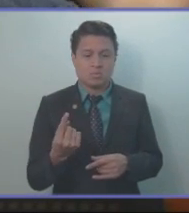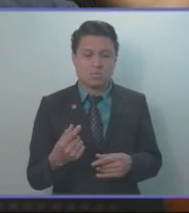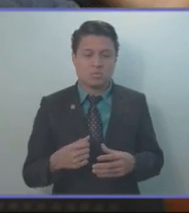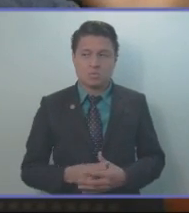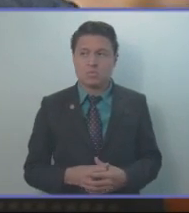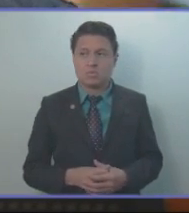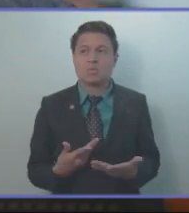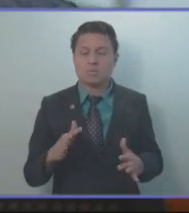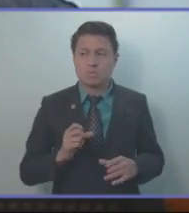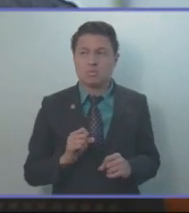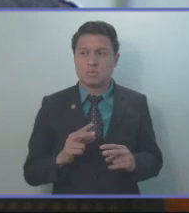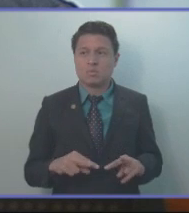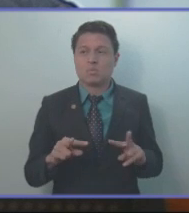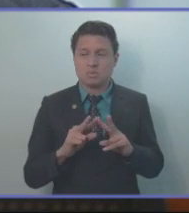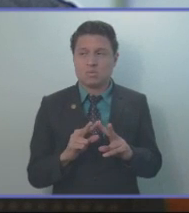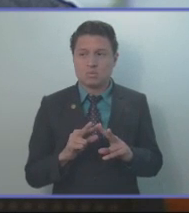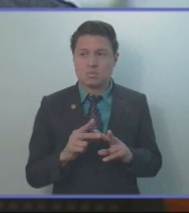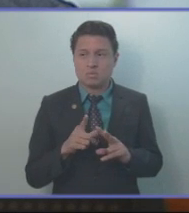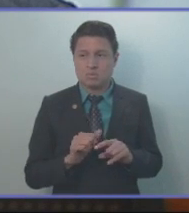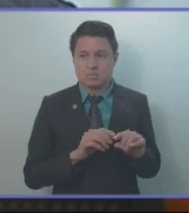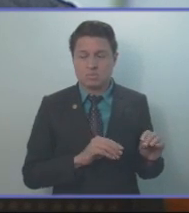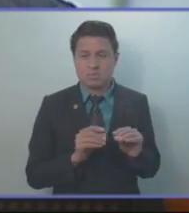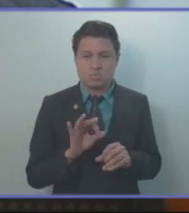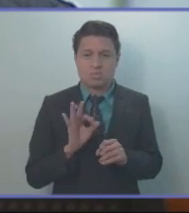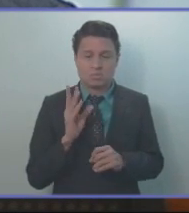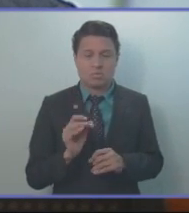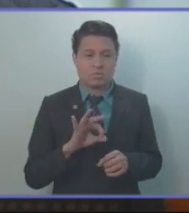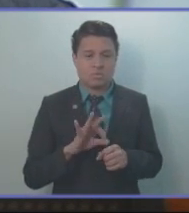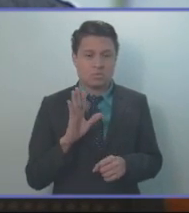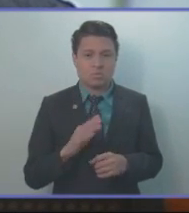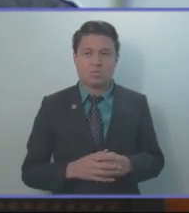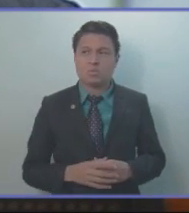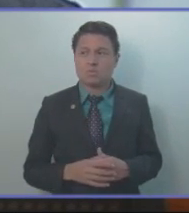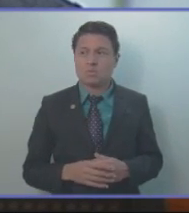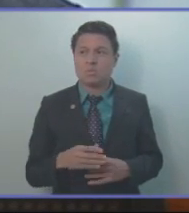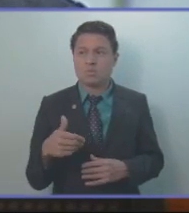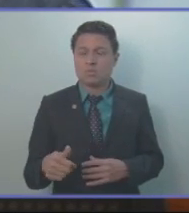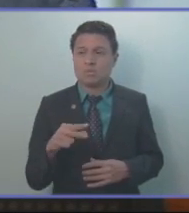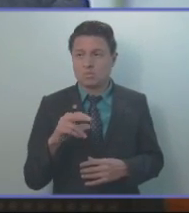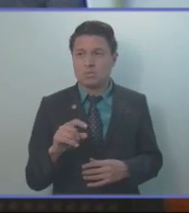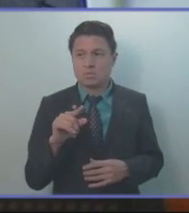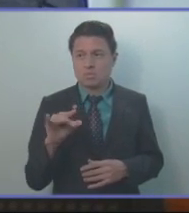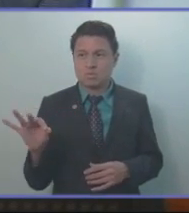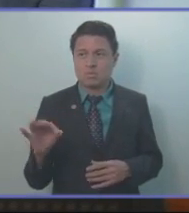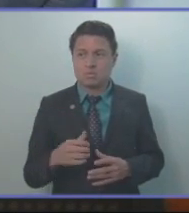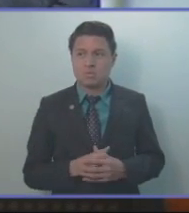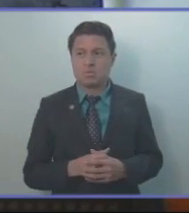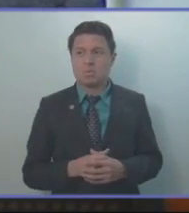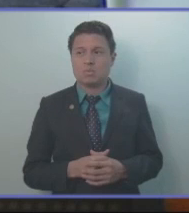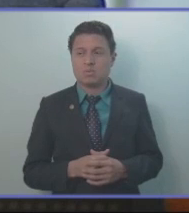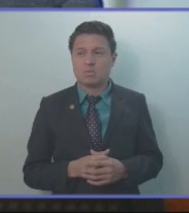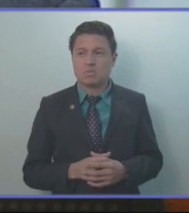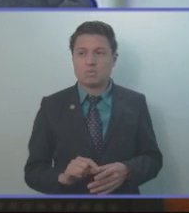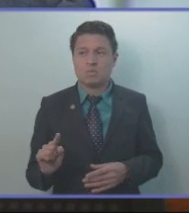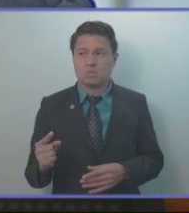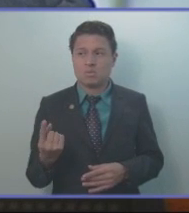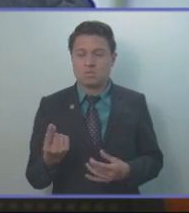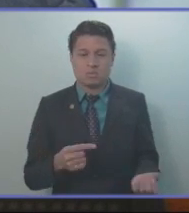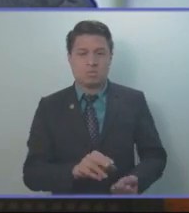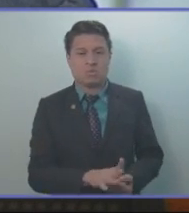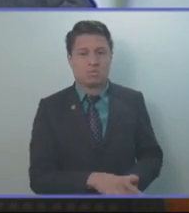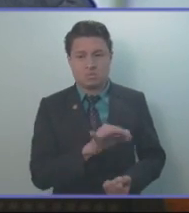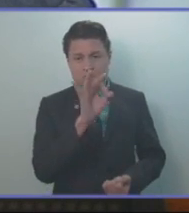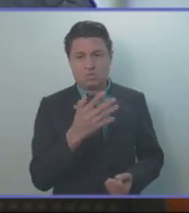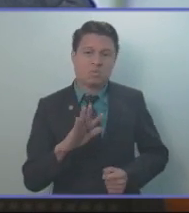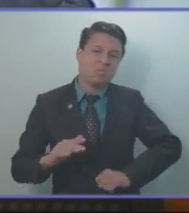vencidos tengan validez únicamente para ejercer el voto del día de las elecciones del año 2019. En el primero de los expedientes se